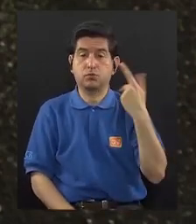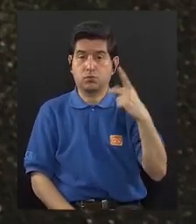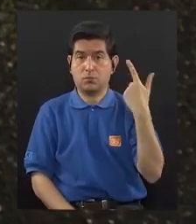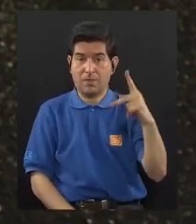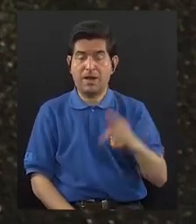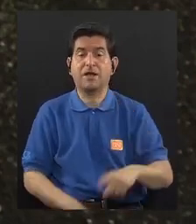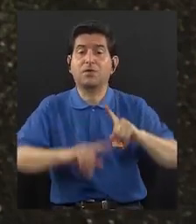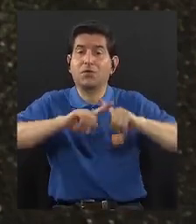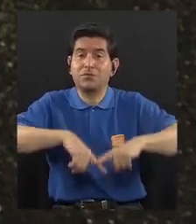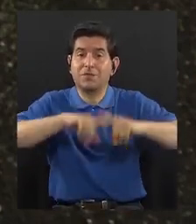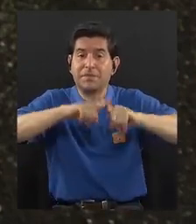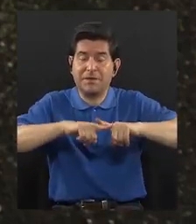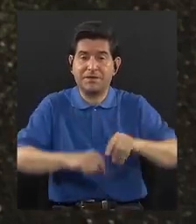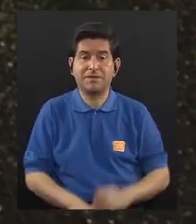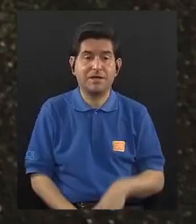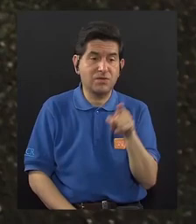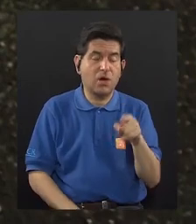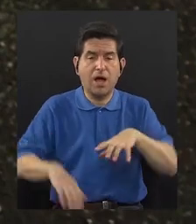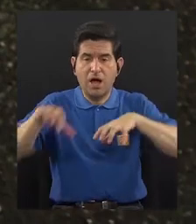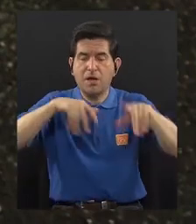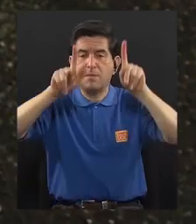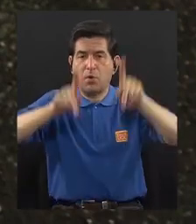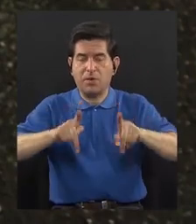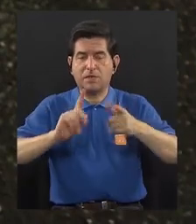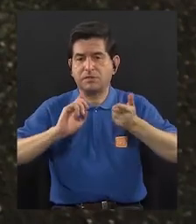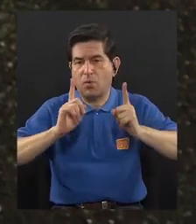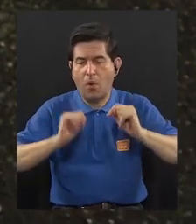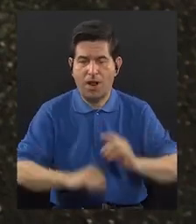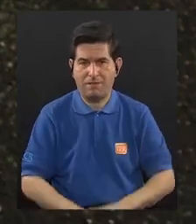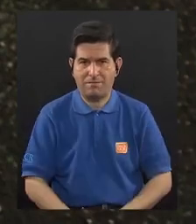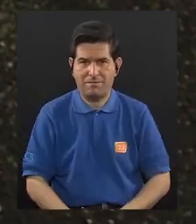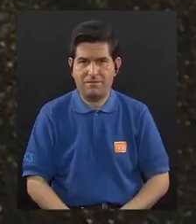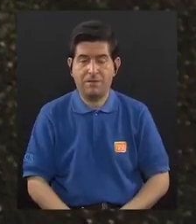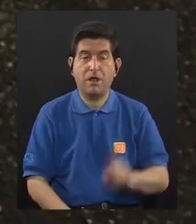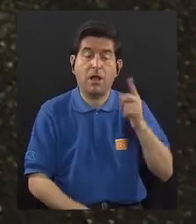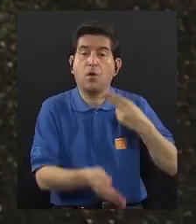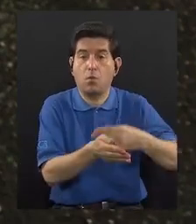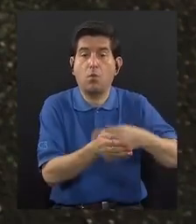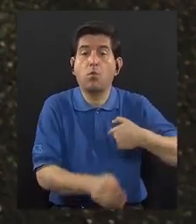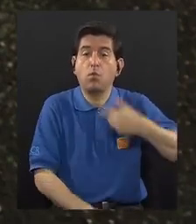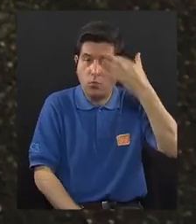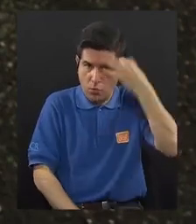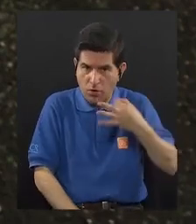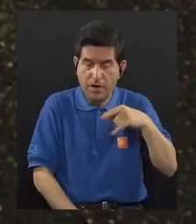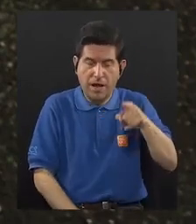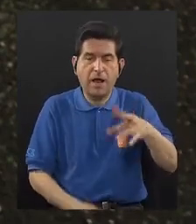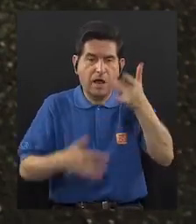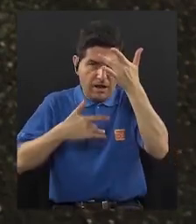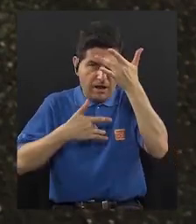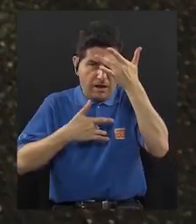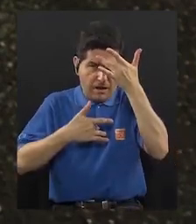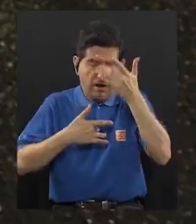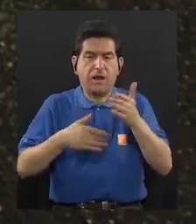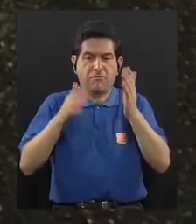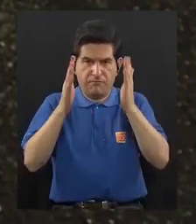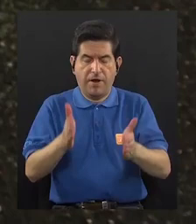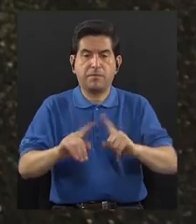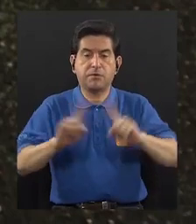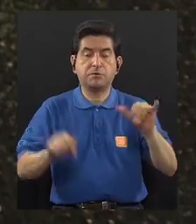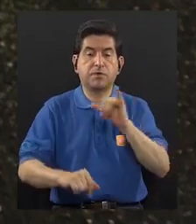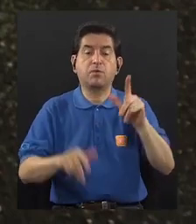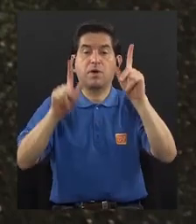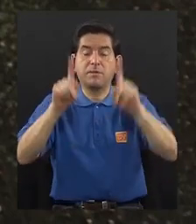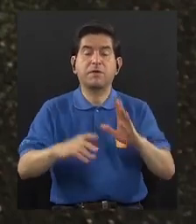riesgo que va a depender de los movimientos que hay ahí de personas pero obviamente en un hospital uno piensa hay gente enferma pero al mismo tiempo